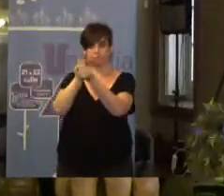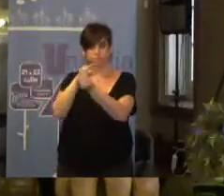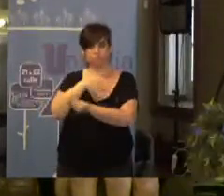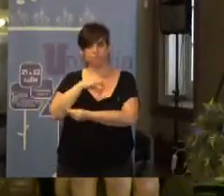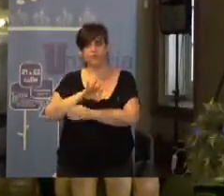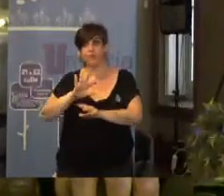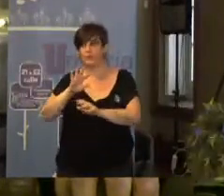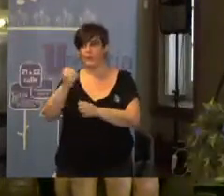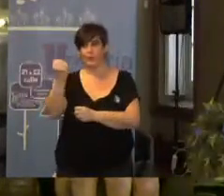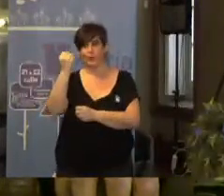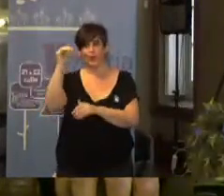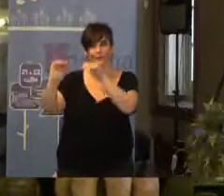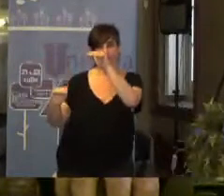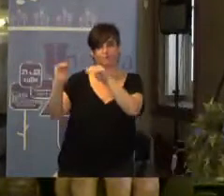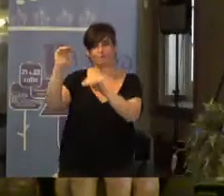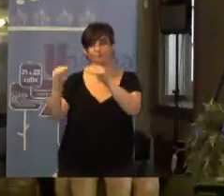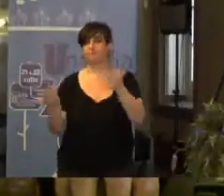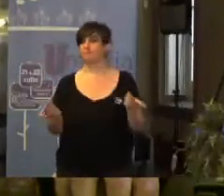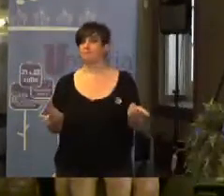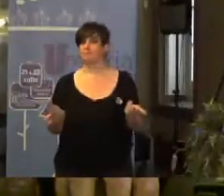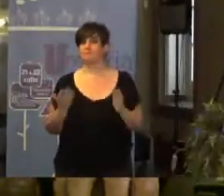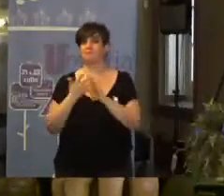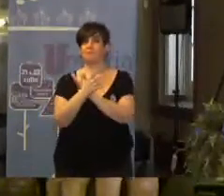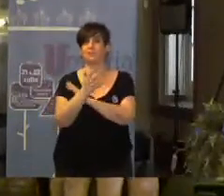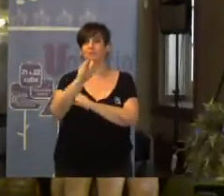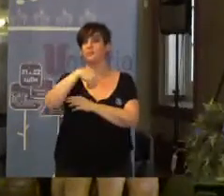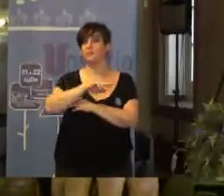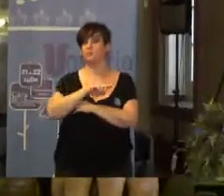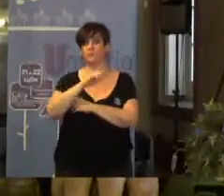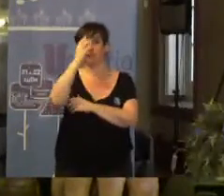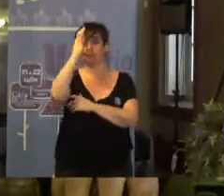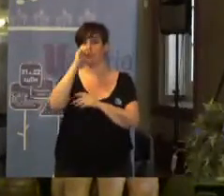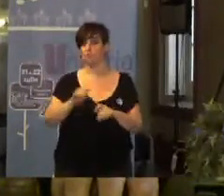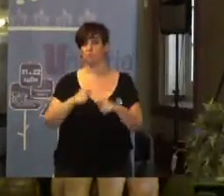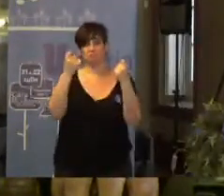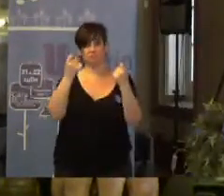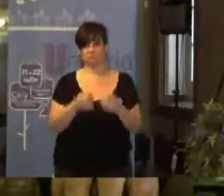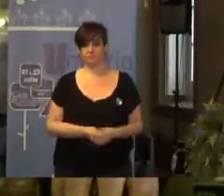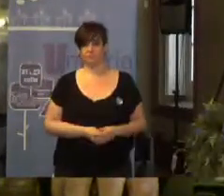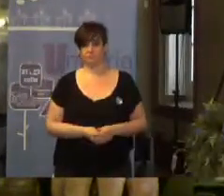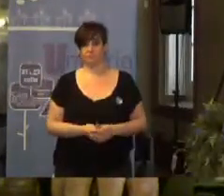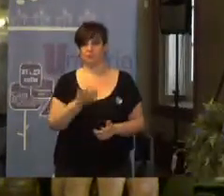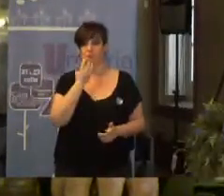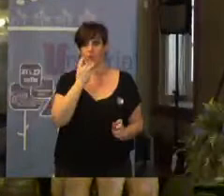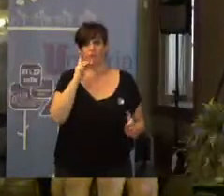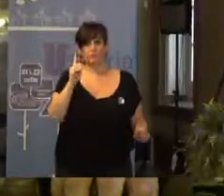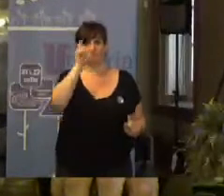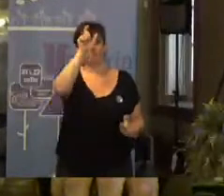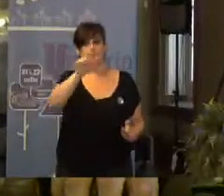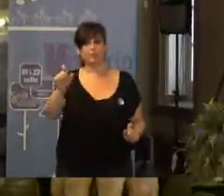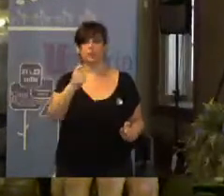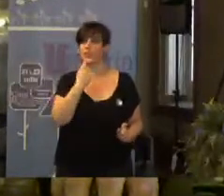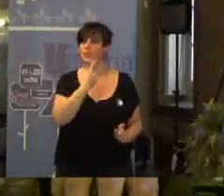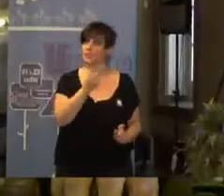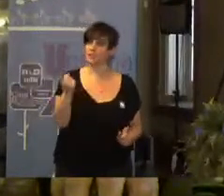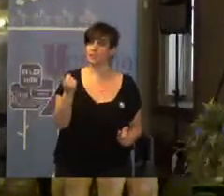niso, pois entón resulta que destruímos esa ilusión. E claro, cando a xente se lle di, pois hai